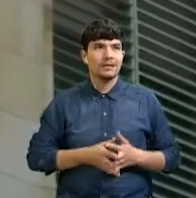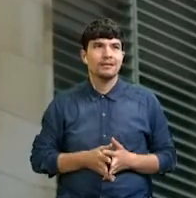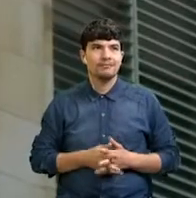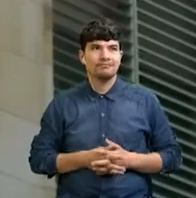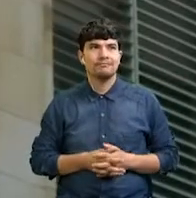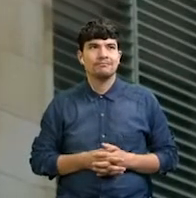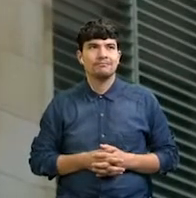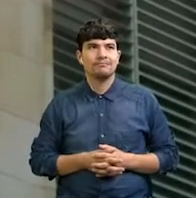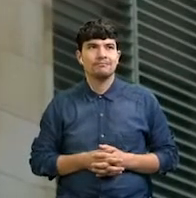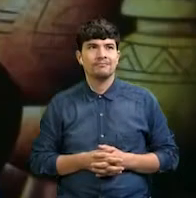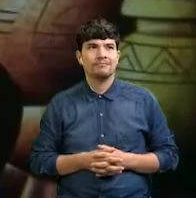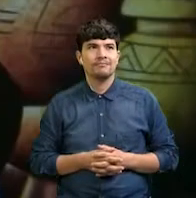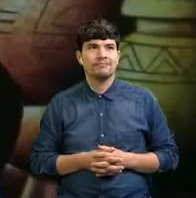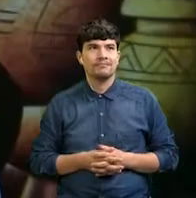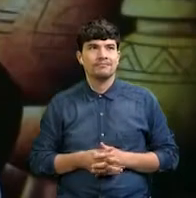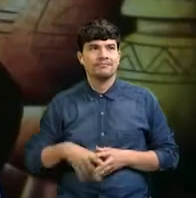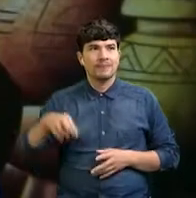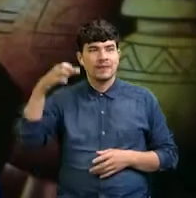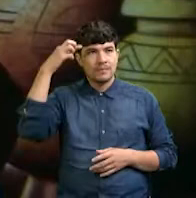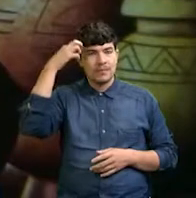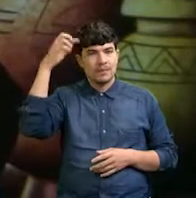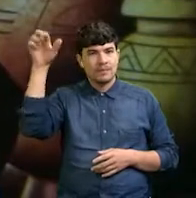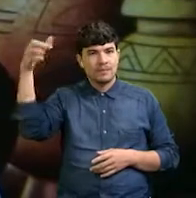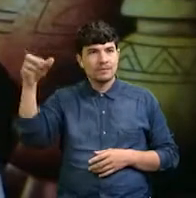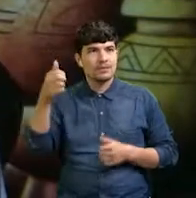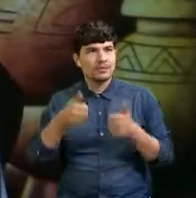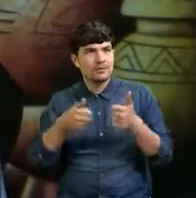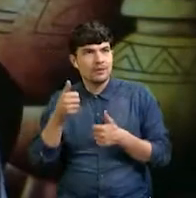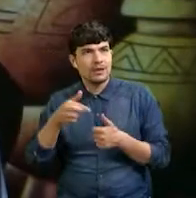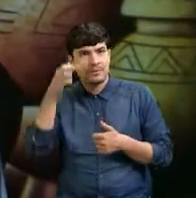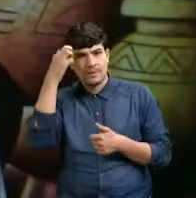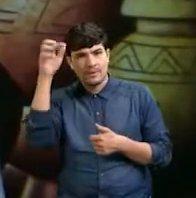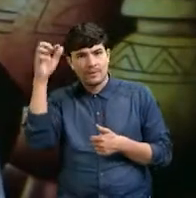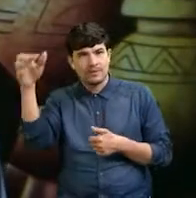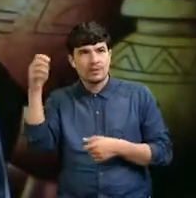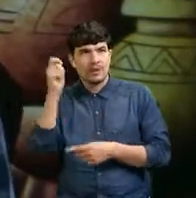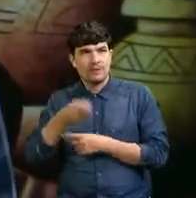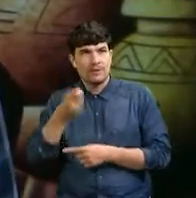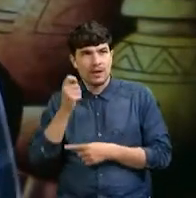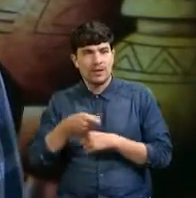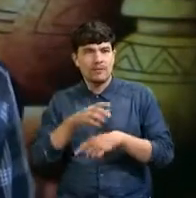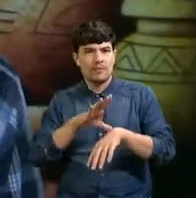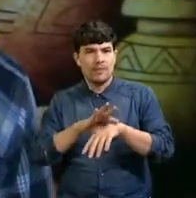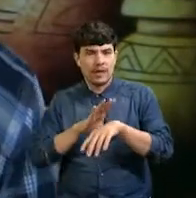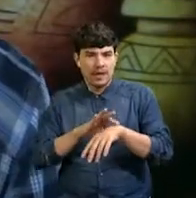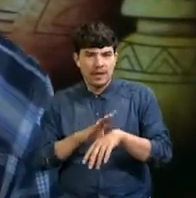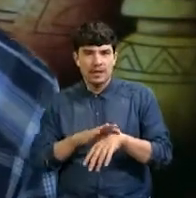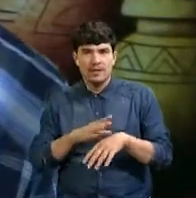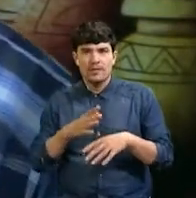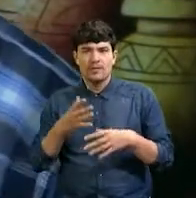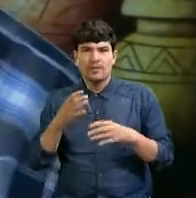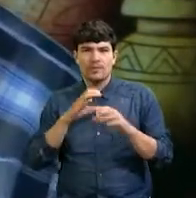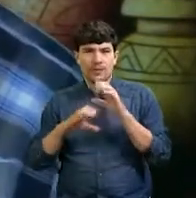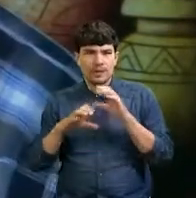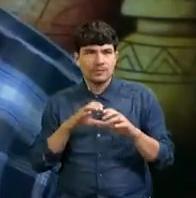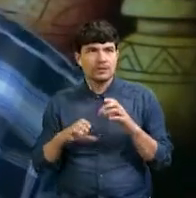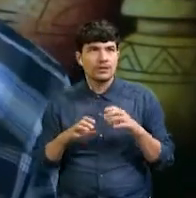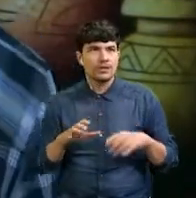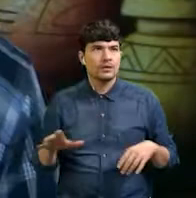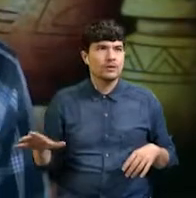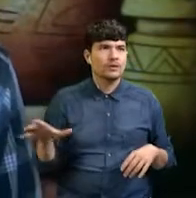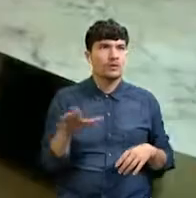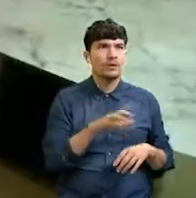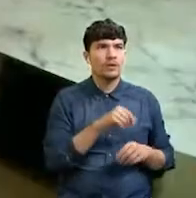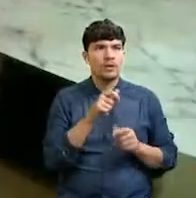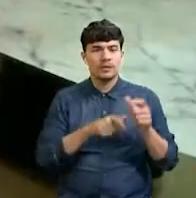profesiones liberales estamos hablando de abogados médicos etcétera comunicadores y demás toda persona